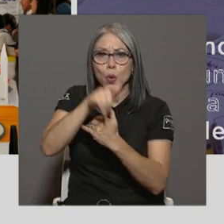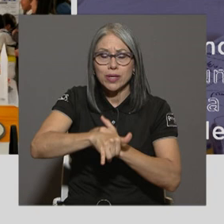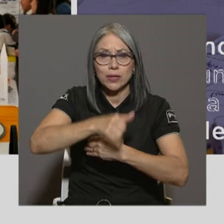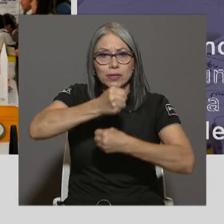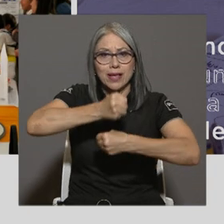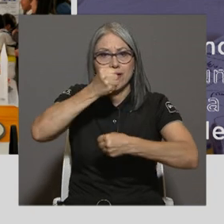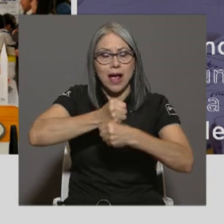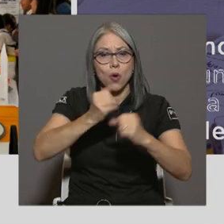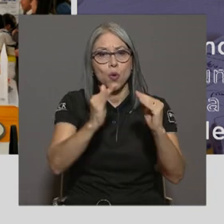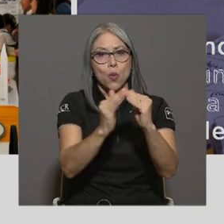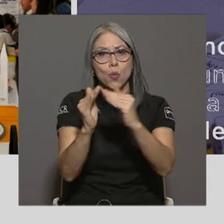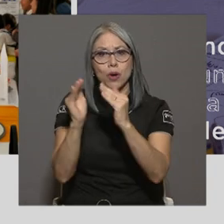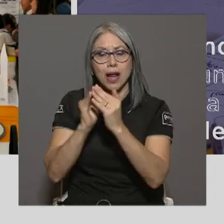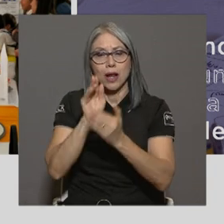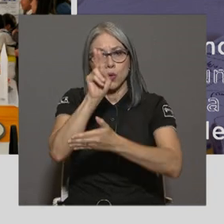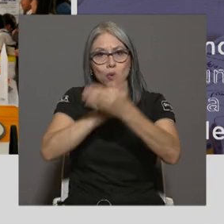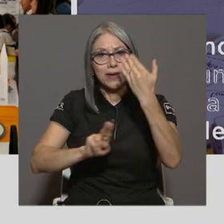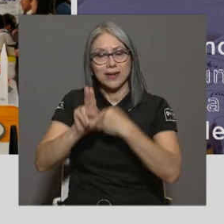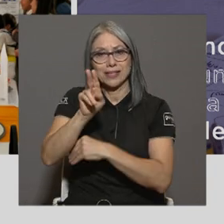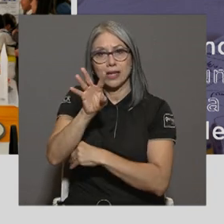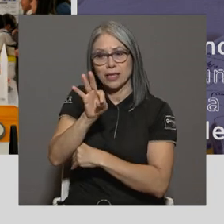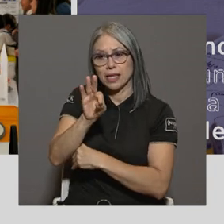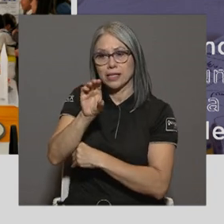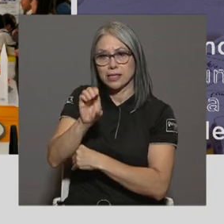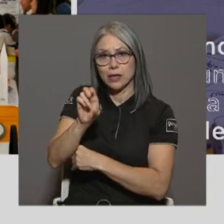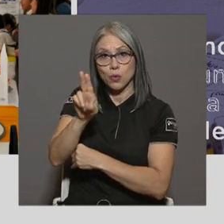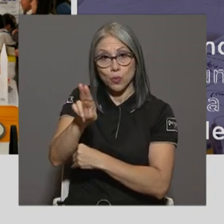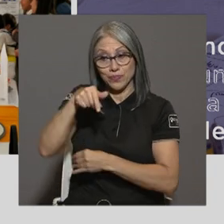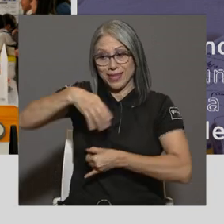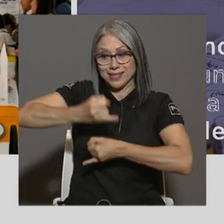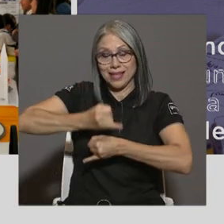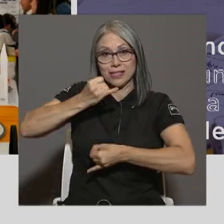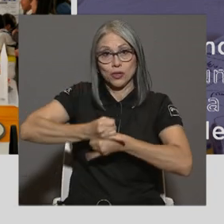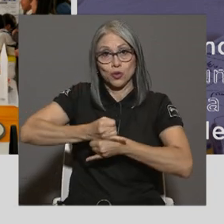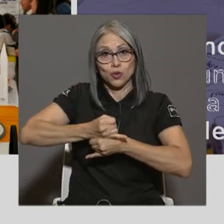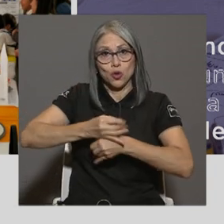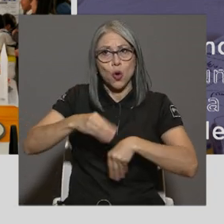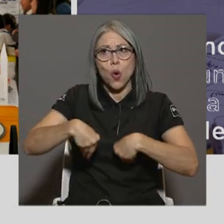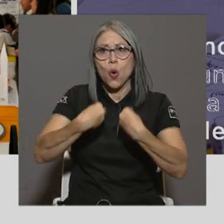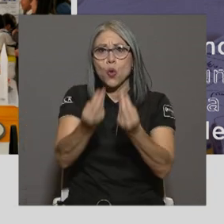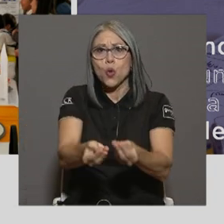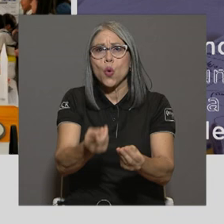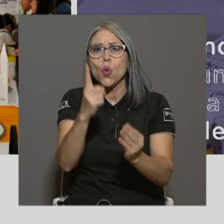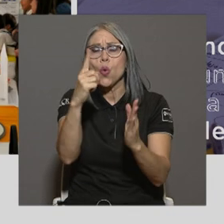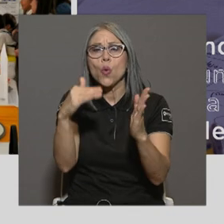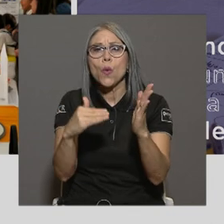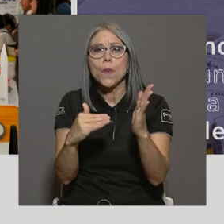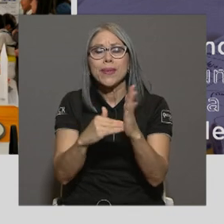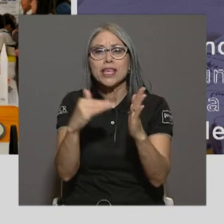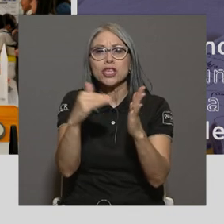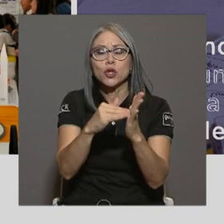comunal universitario, la institución aportó un total de